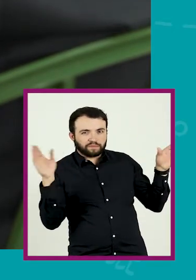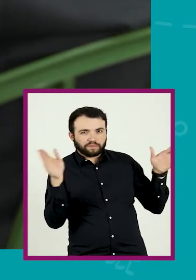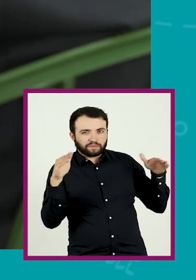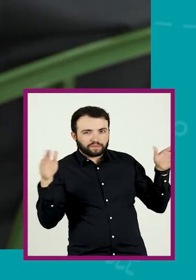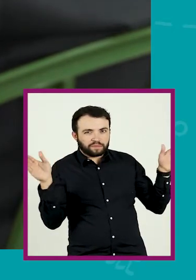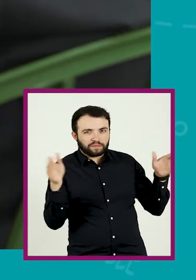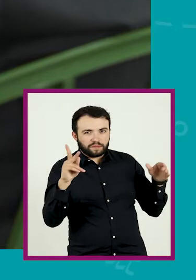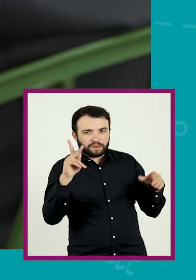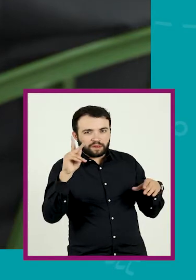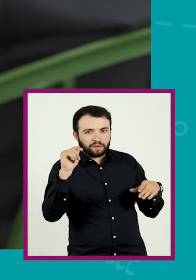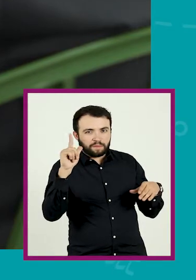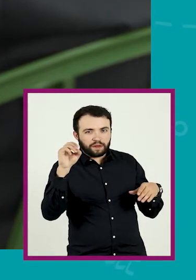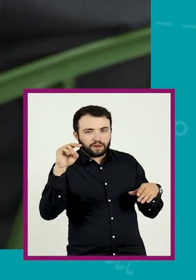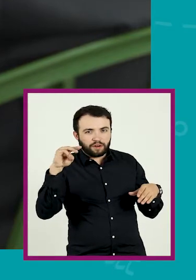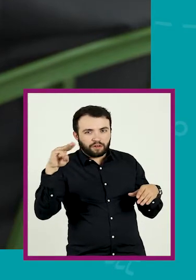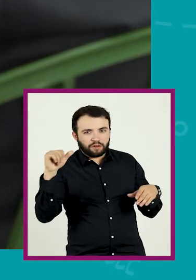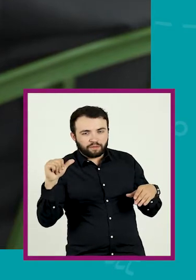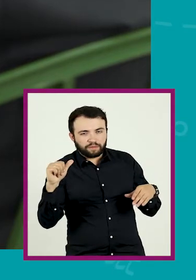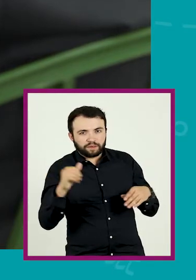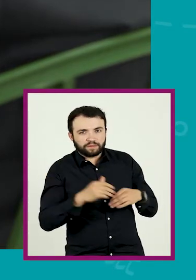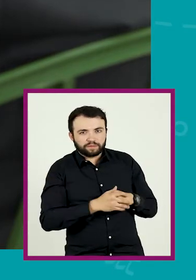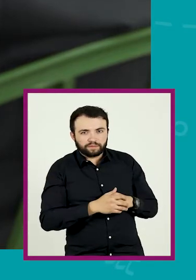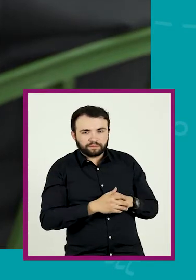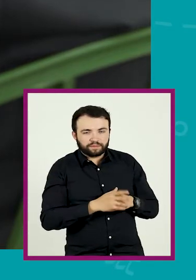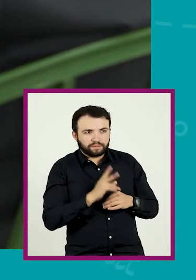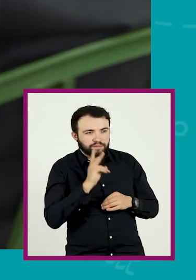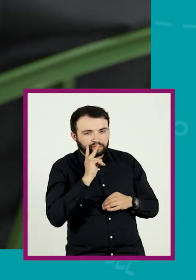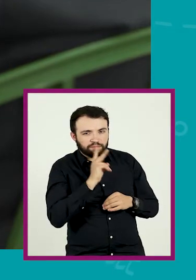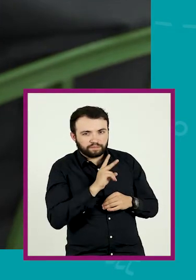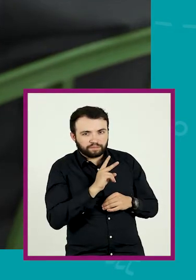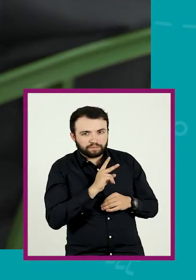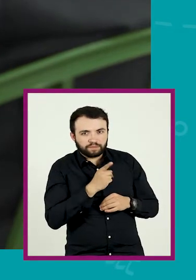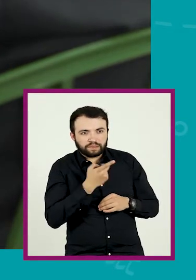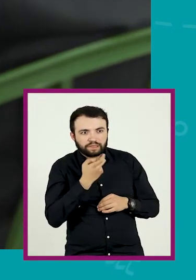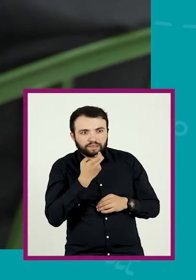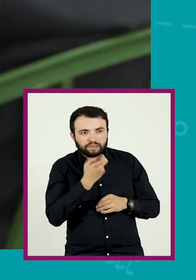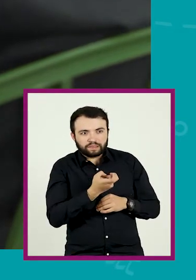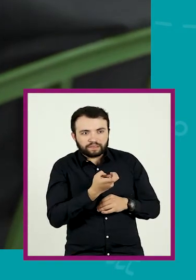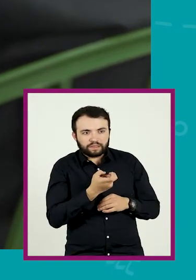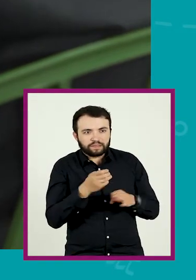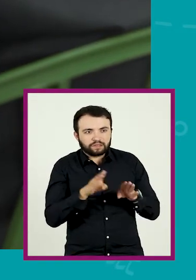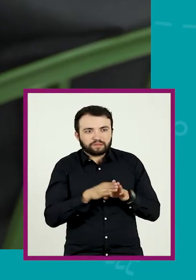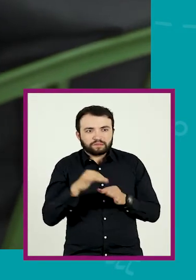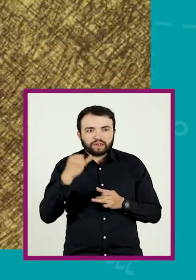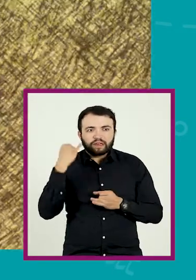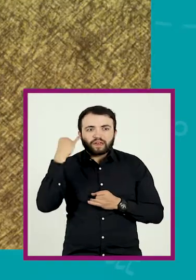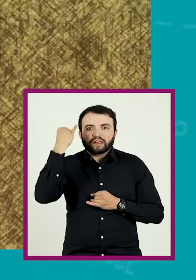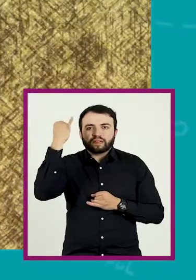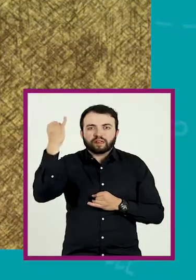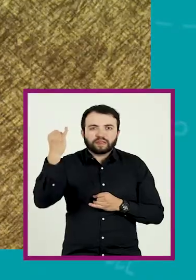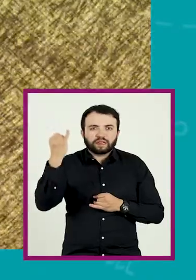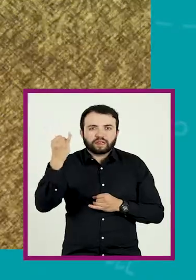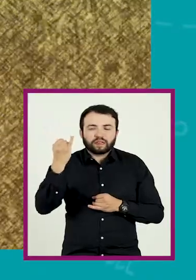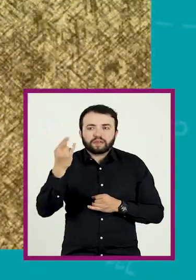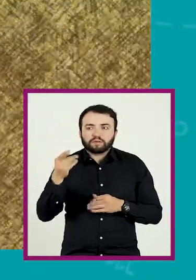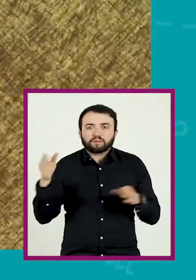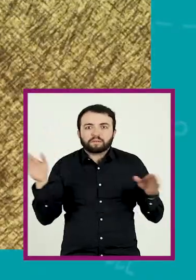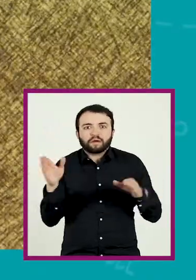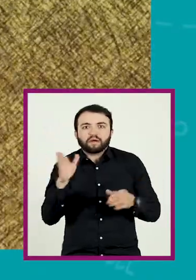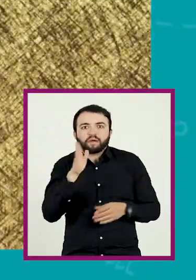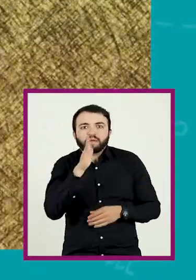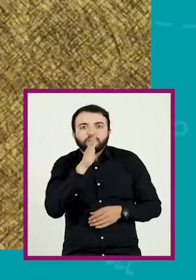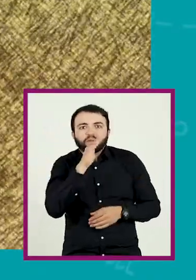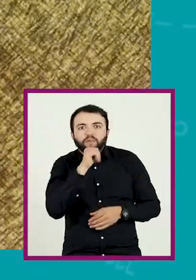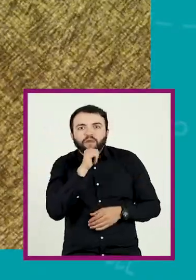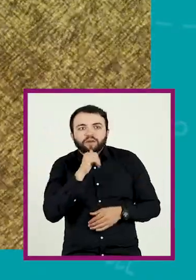la paloma que parece que vuela sin resistencia al aire es la idea de que la paloma en realidad no podría